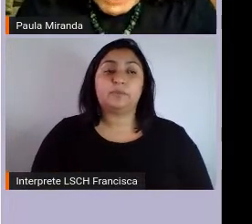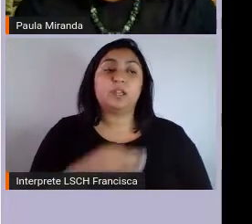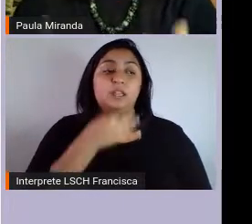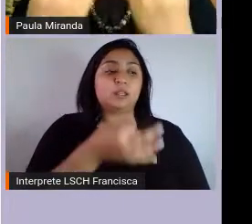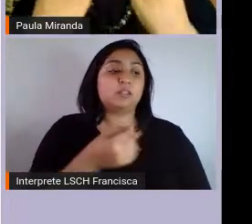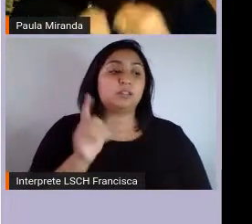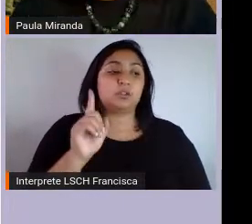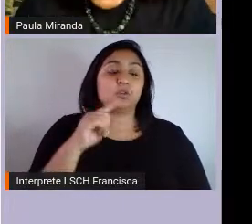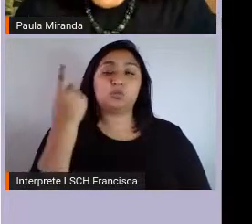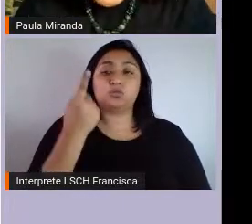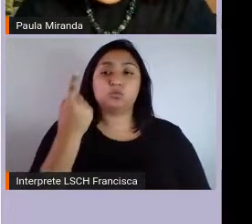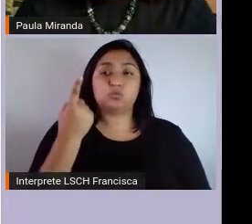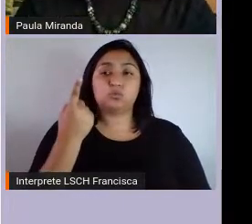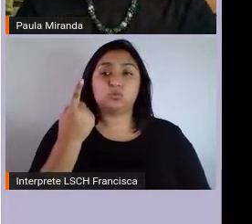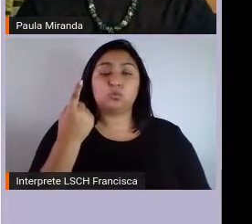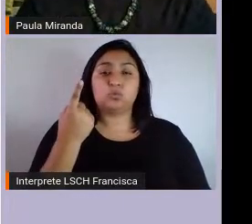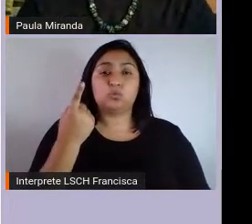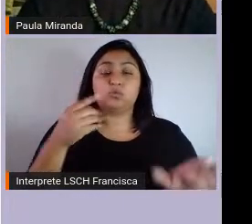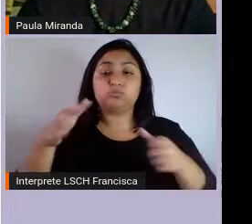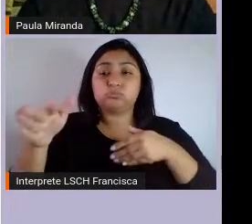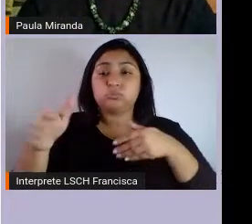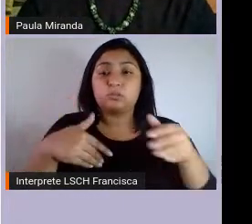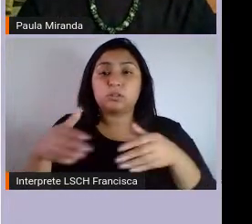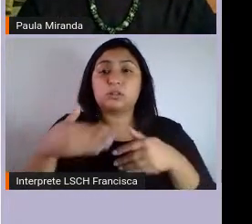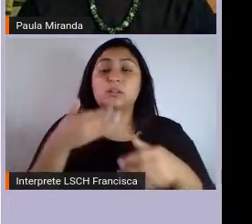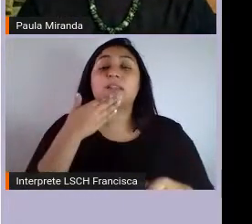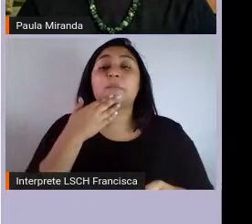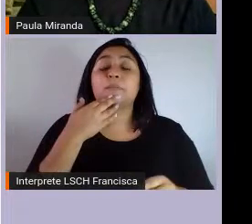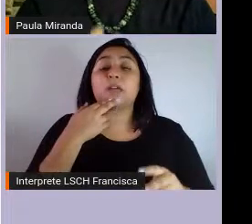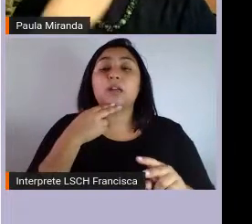me autoconstruyo para